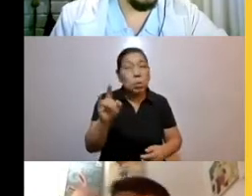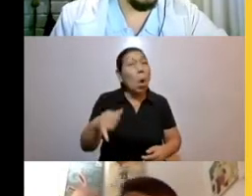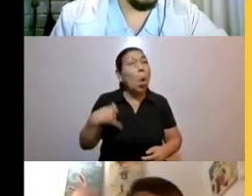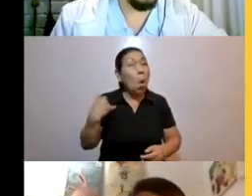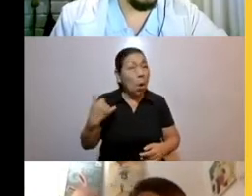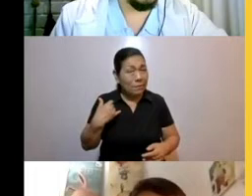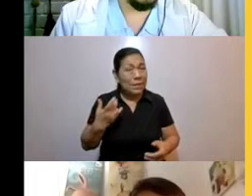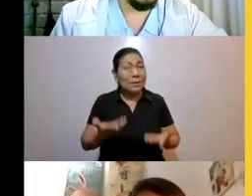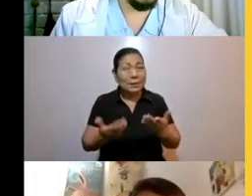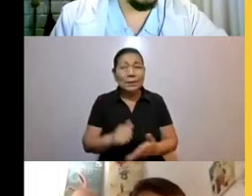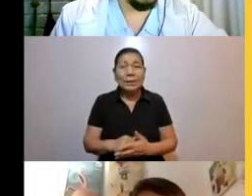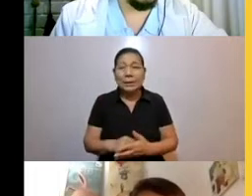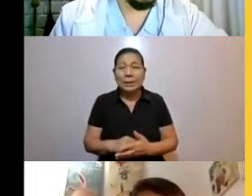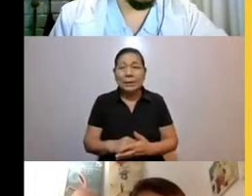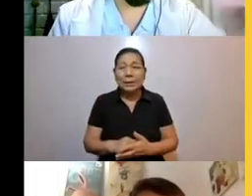jóvenes con